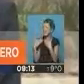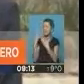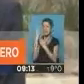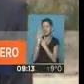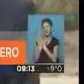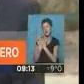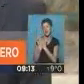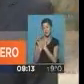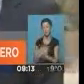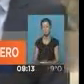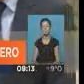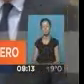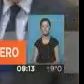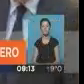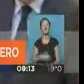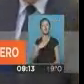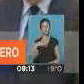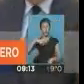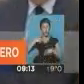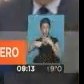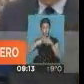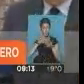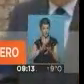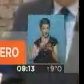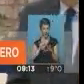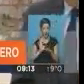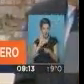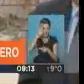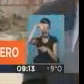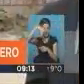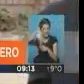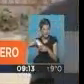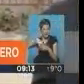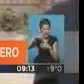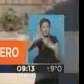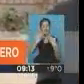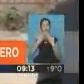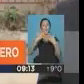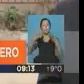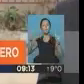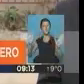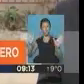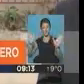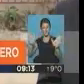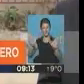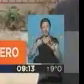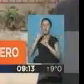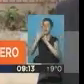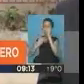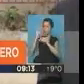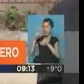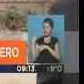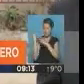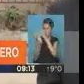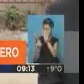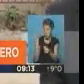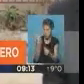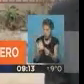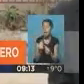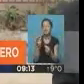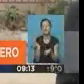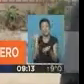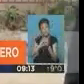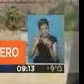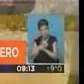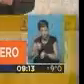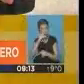su tiempo. Nosotros seguimos acá, vamos a estar participando de esta apertura de ceremonia, las autoridades van llegando lentamente y en cuanto tengamos más información